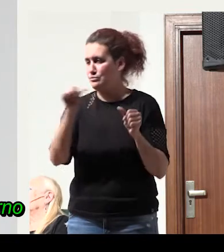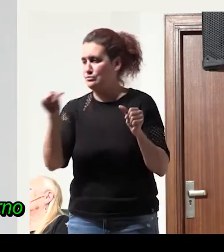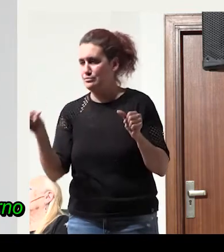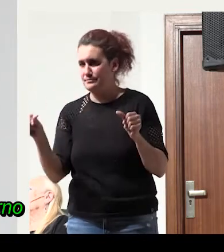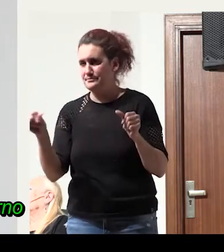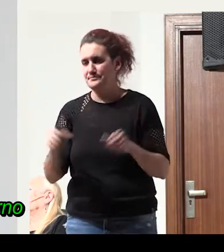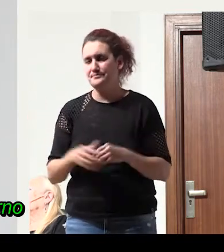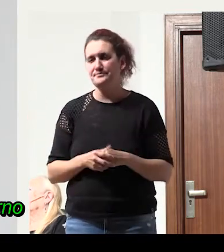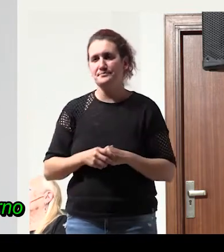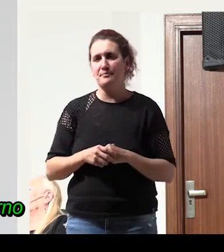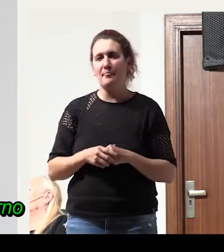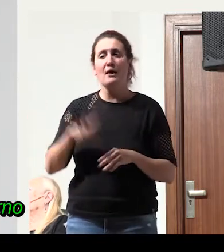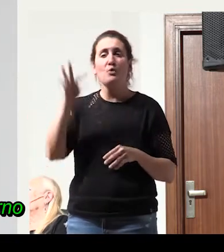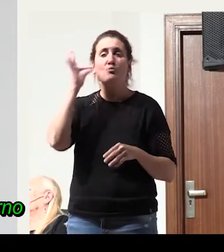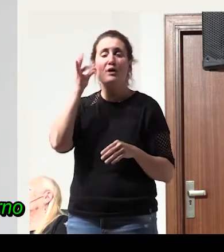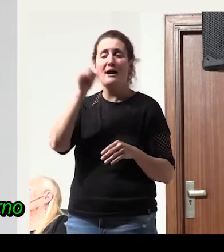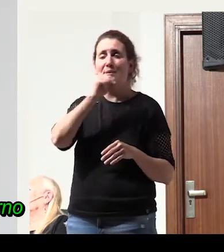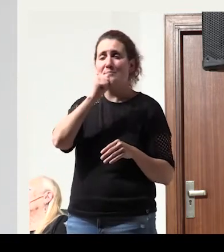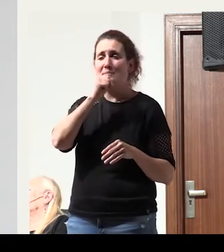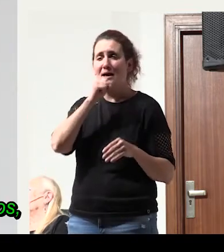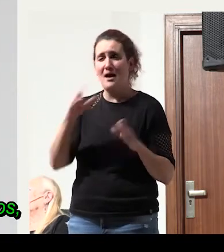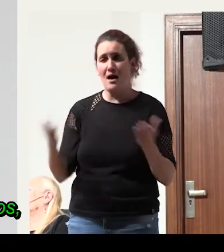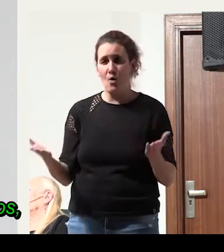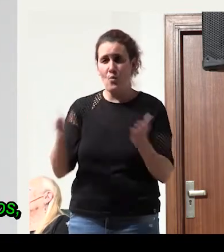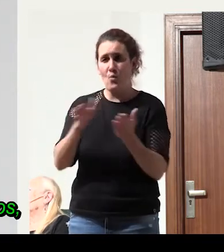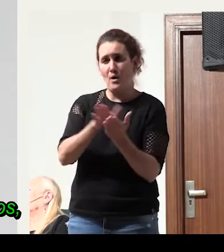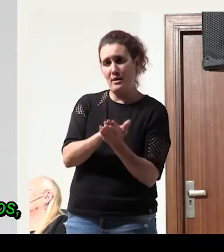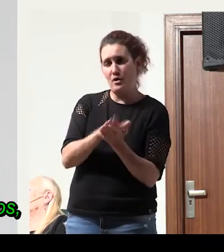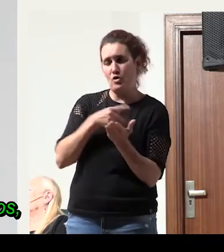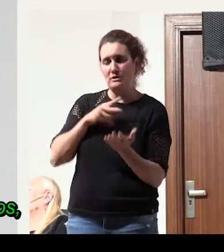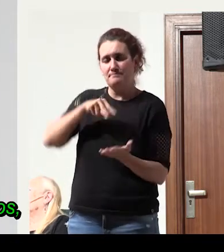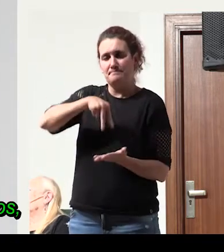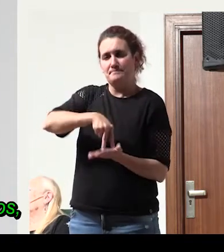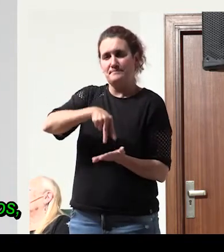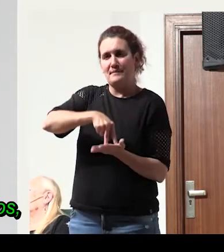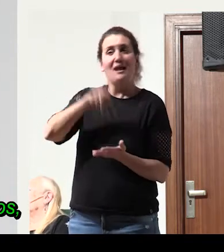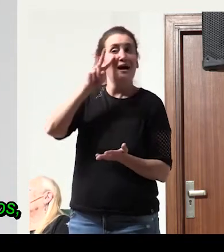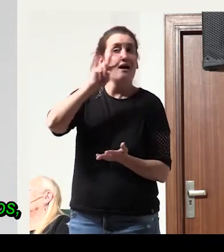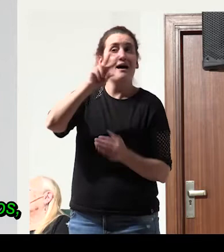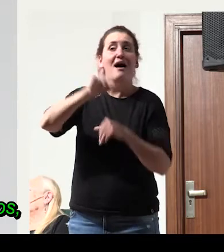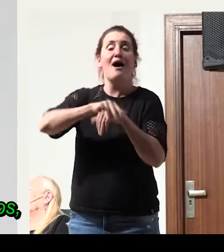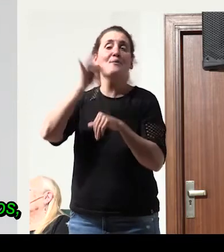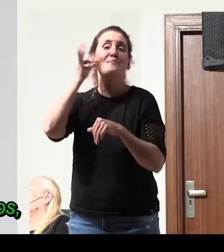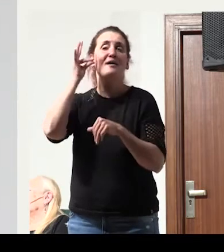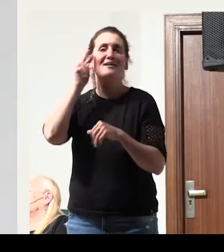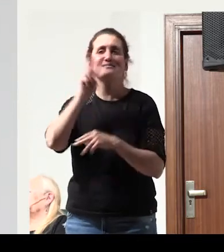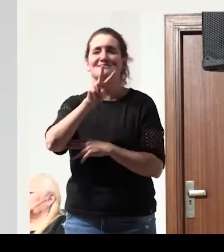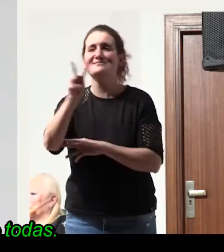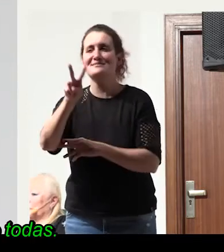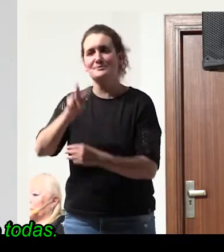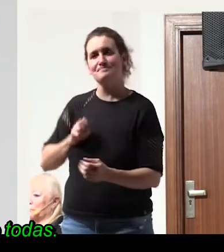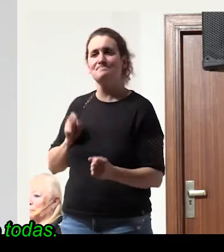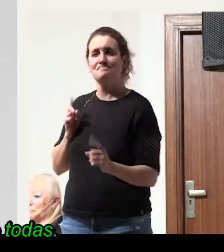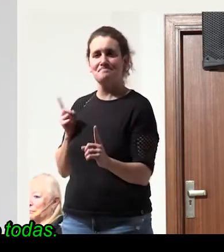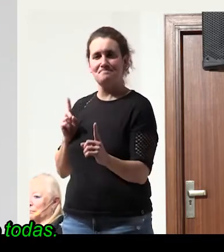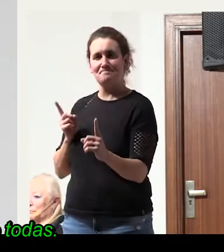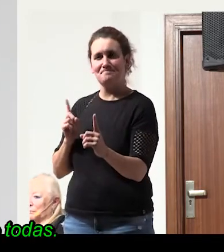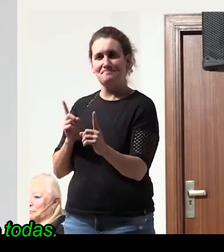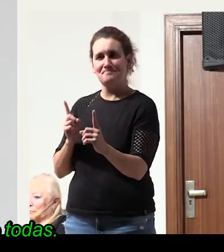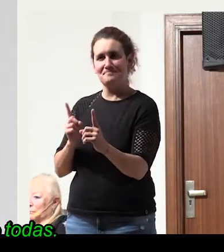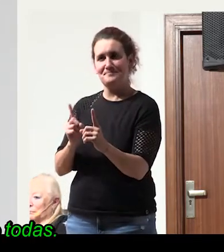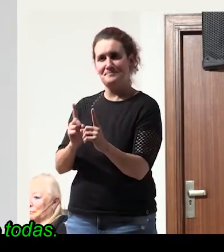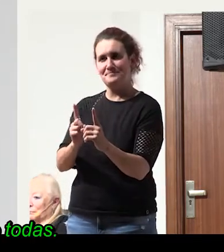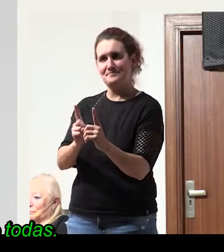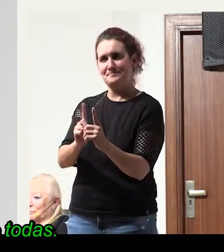la mujer vieja cierra el cuaderno y se levanta. Ha visto a sus amigas a lo lejos, va hacia ellas. El manifiesto